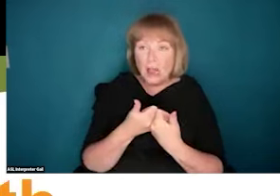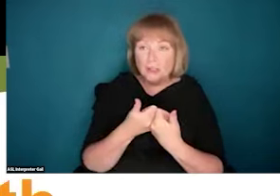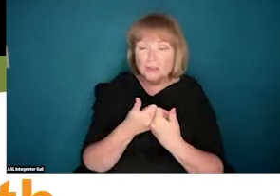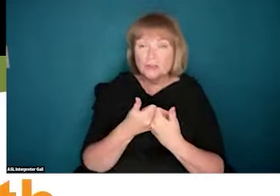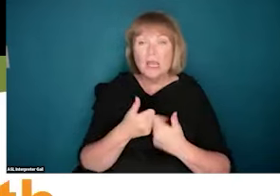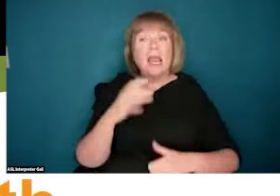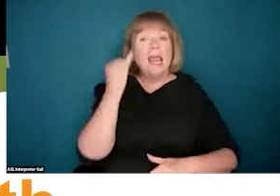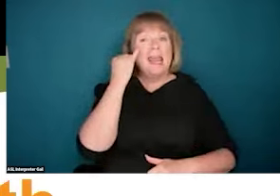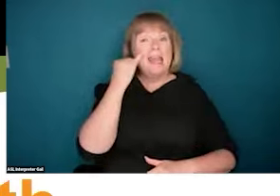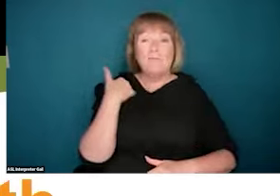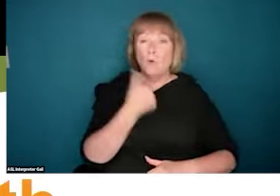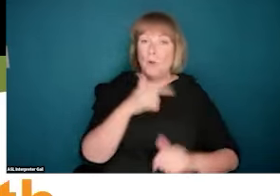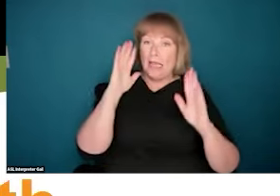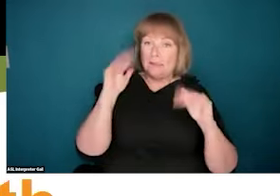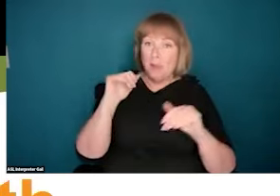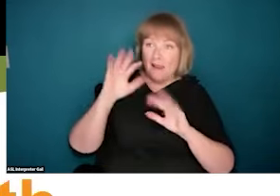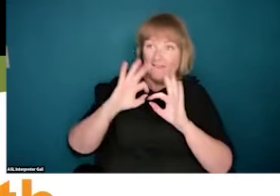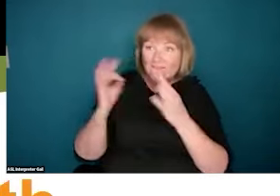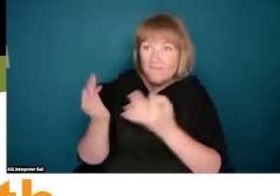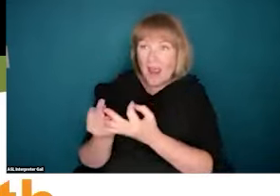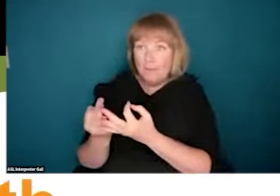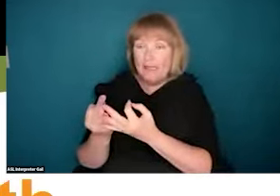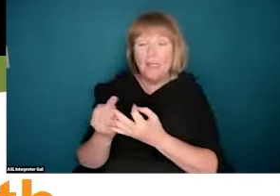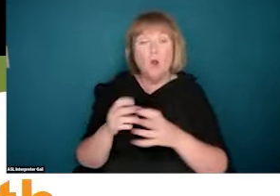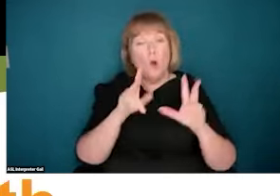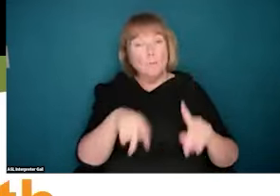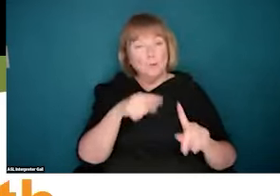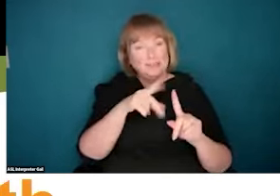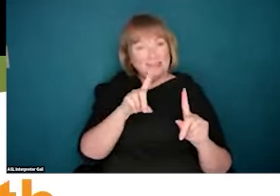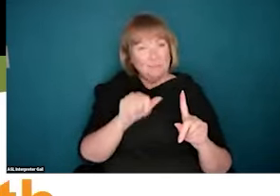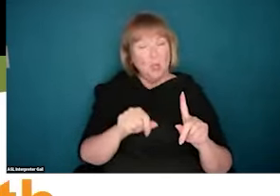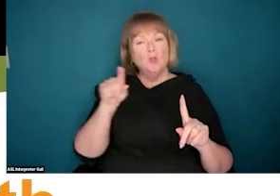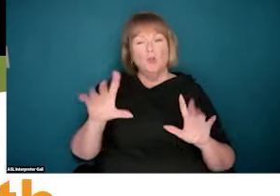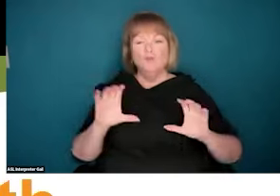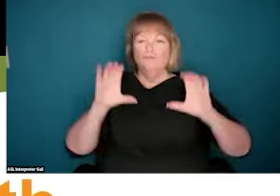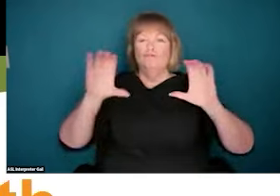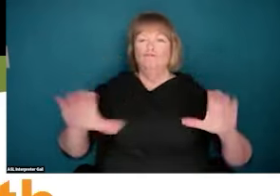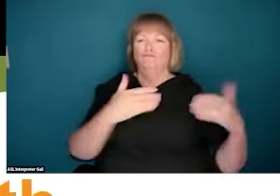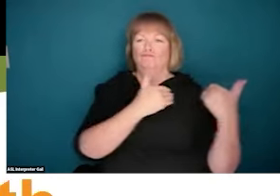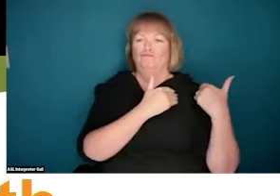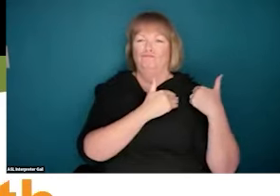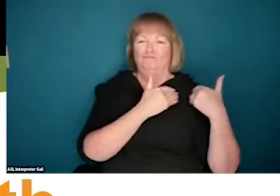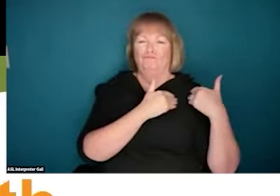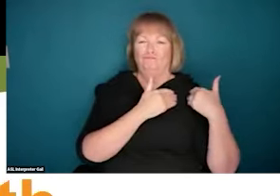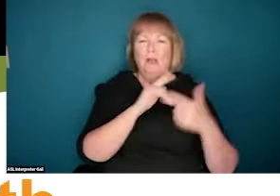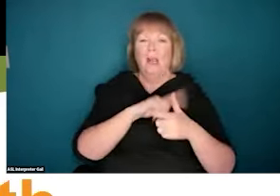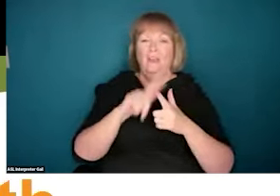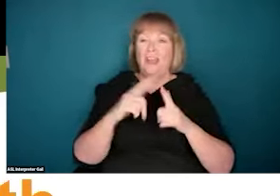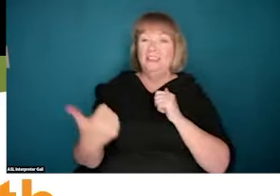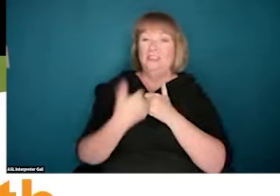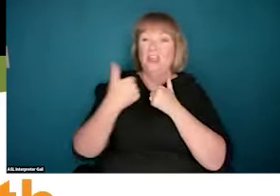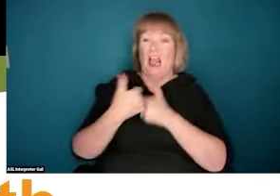daños activos, o sea, daños muy obvios cuando esperamos que las personas no toman que